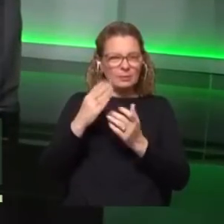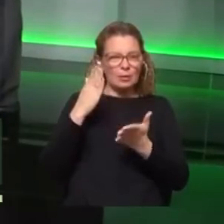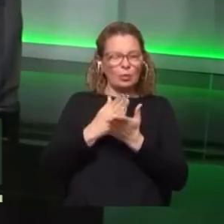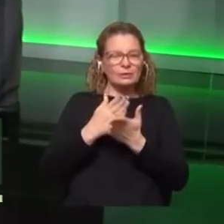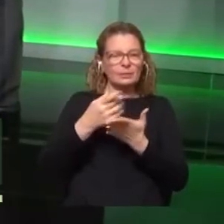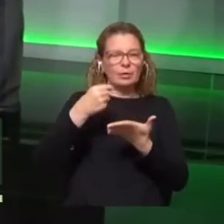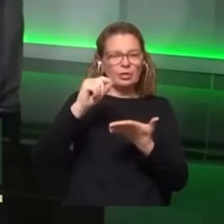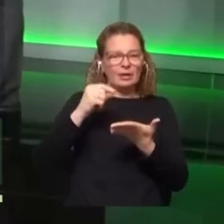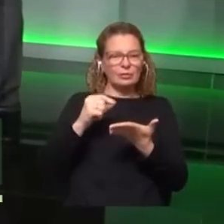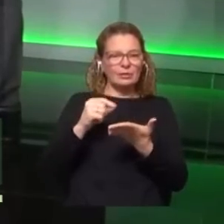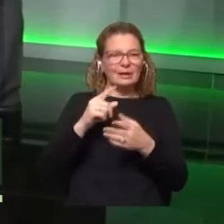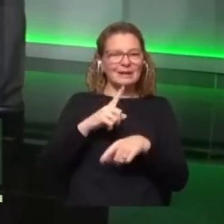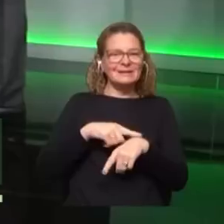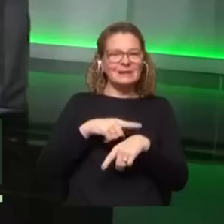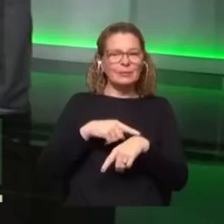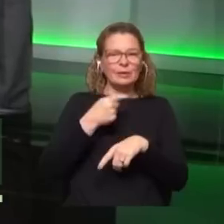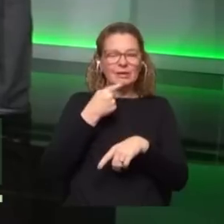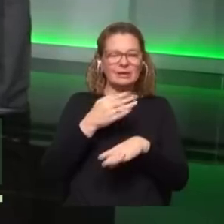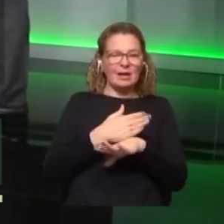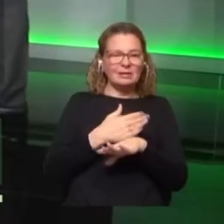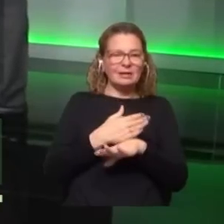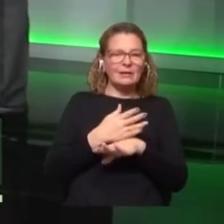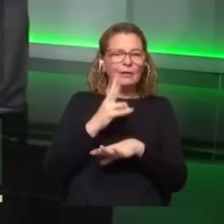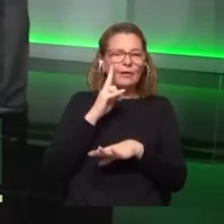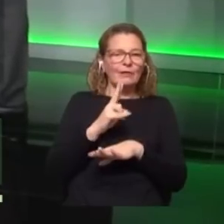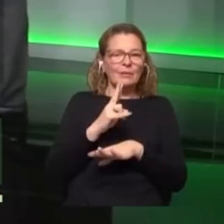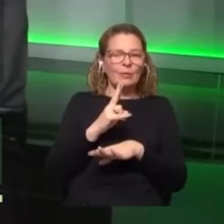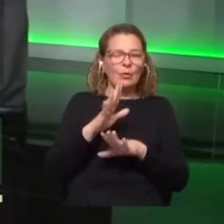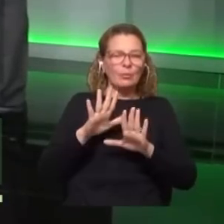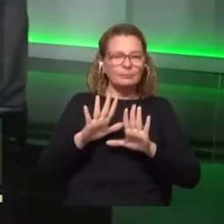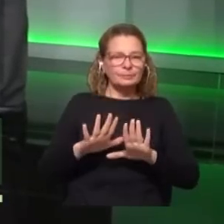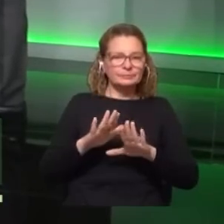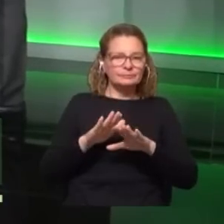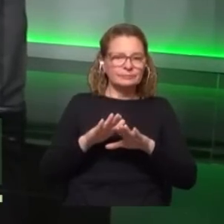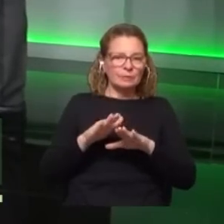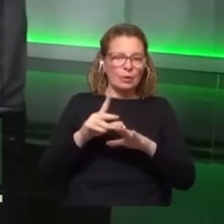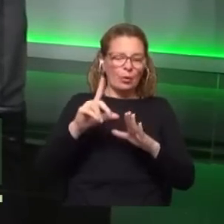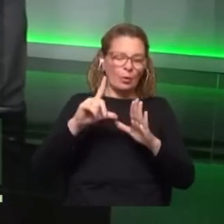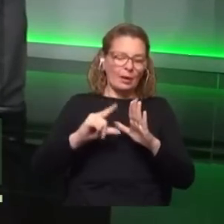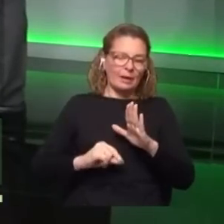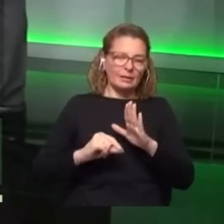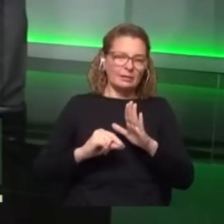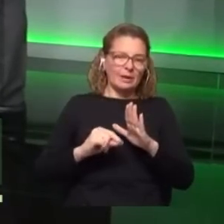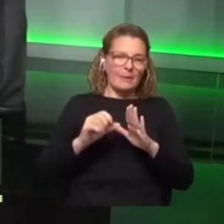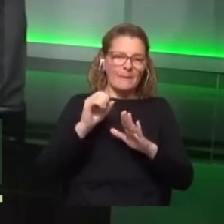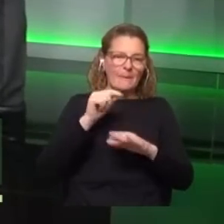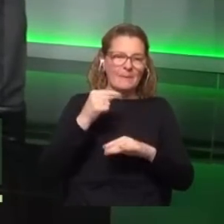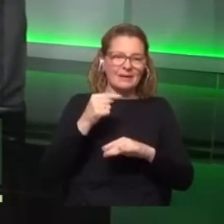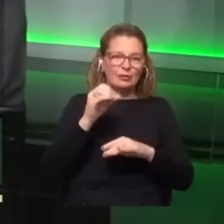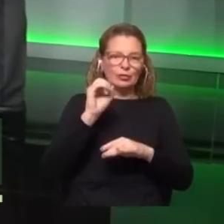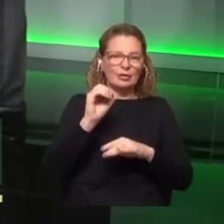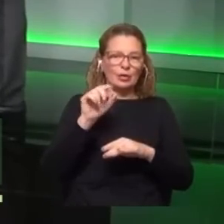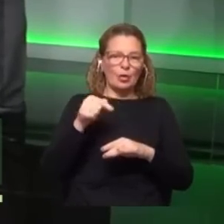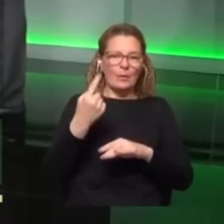correspondiente al periodo de tiempo que mencionaste lo que tenemos es una estancamiento o una incipiente caída de ese -0,1%